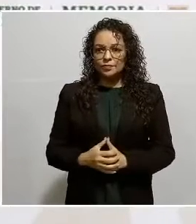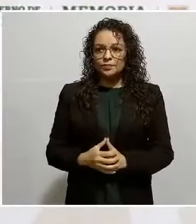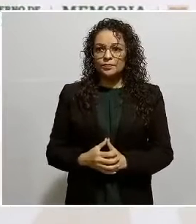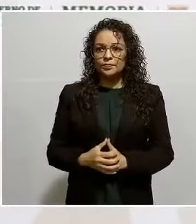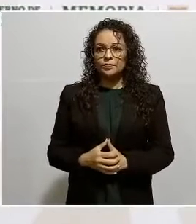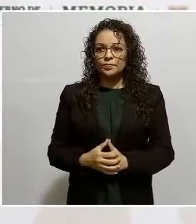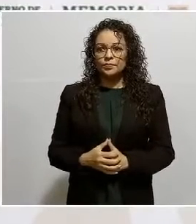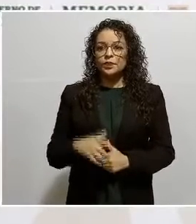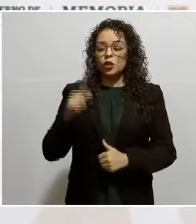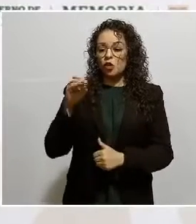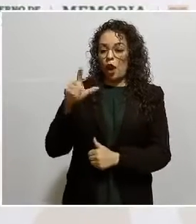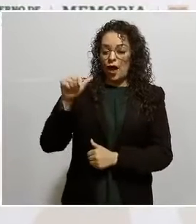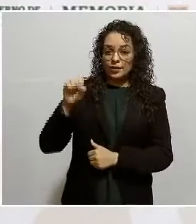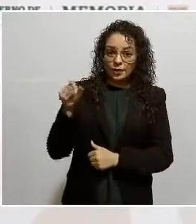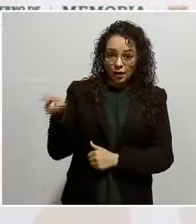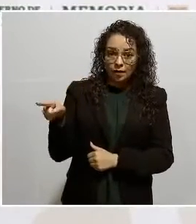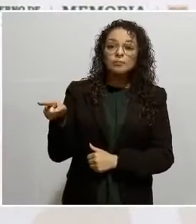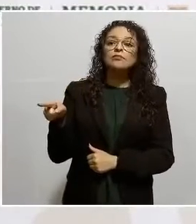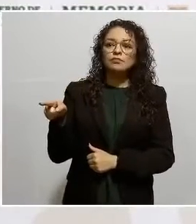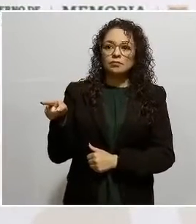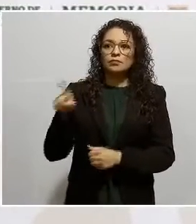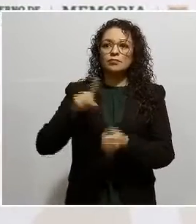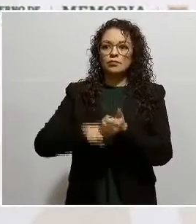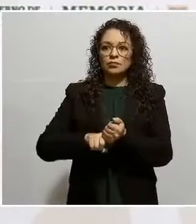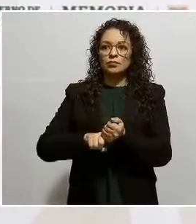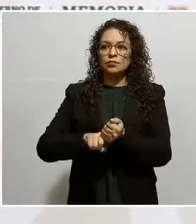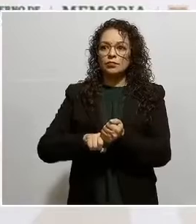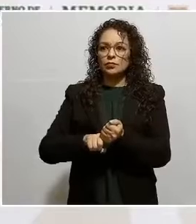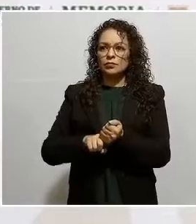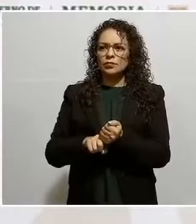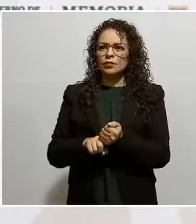Mario Alonso Ostolaza, cuya obra prácticamente íntegra